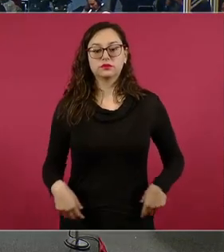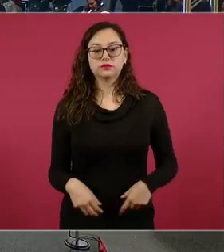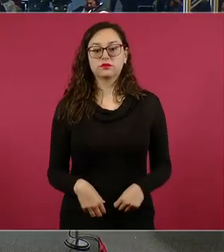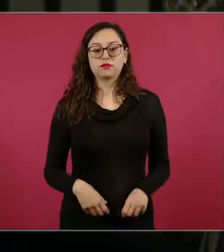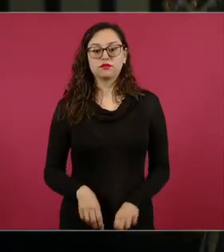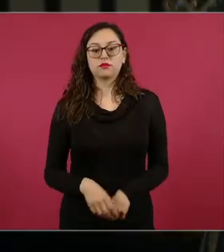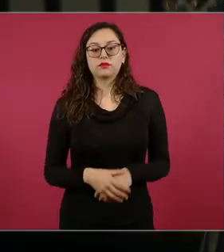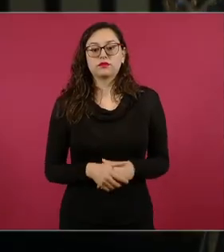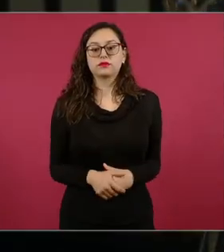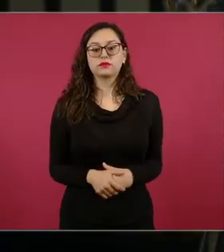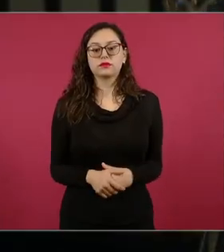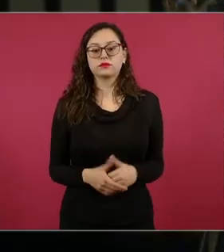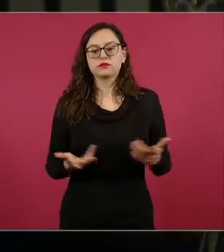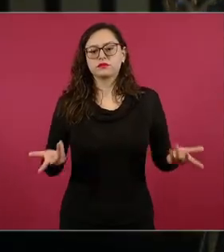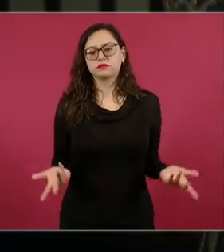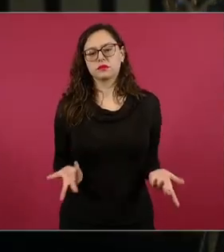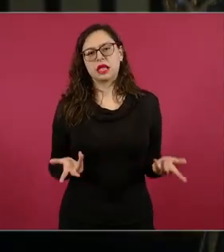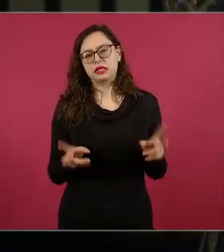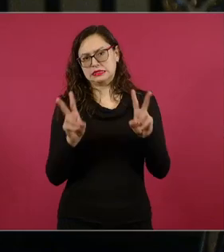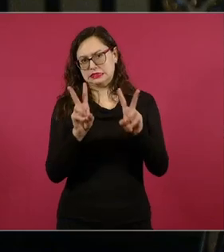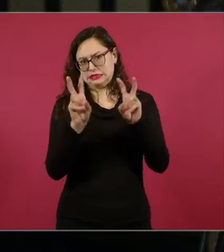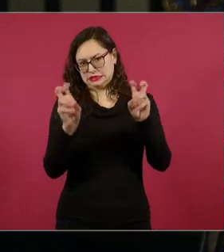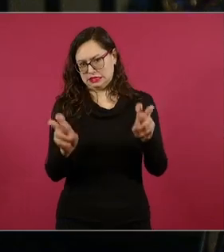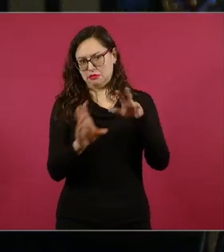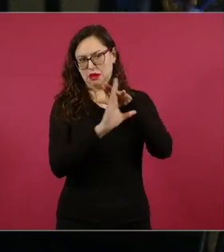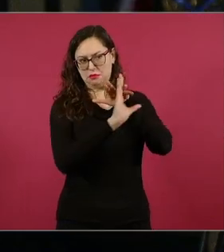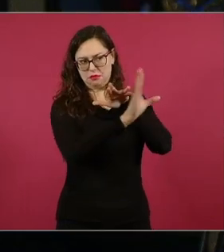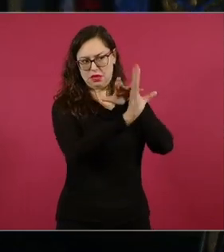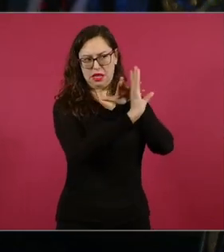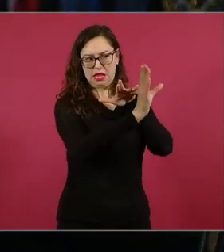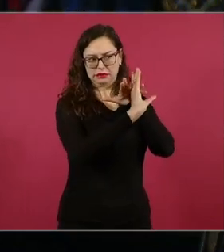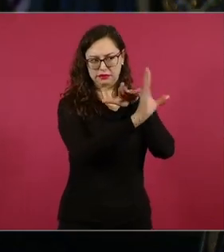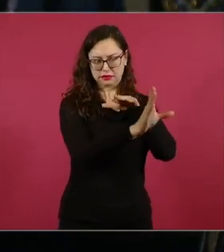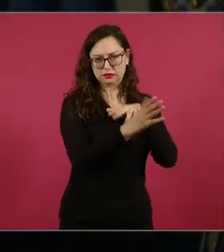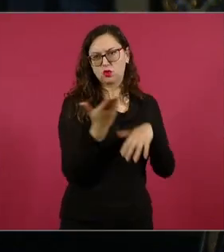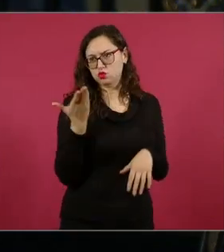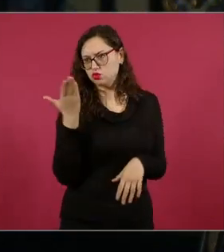alguna tarea